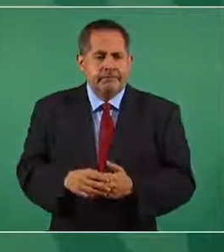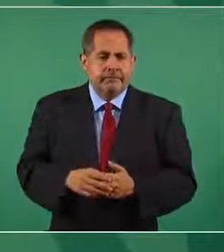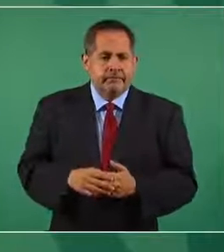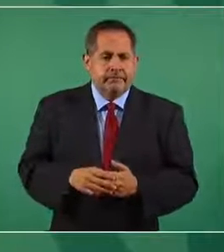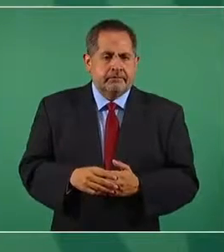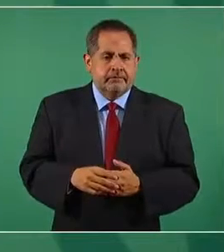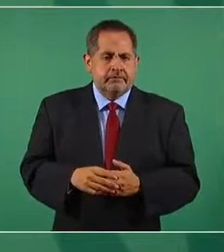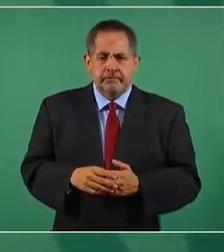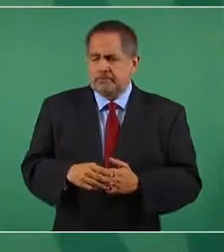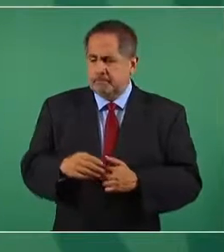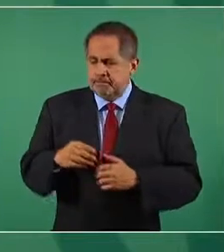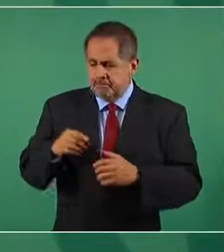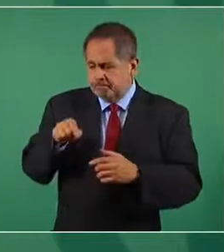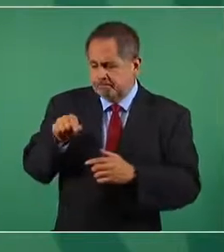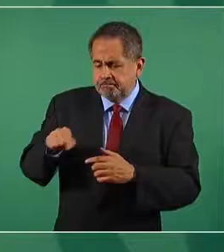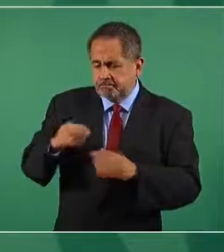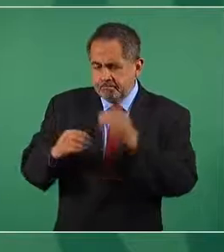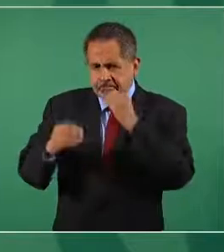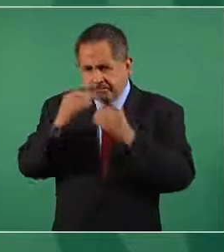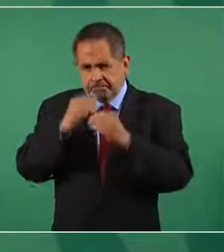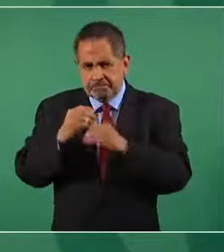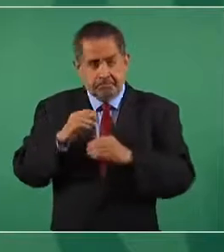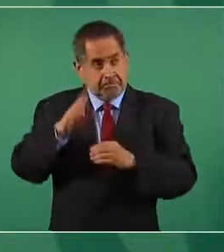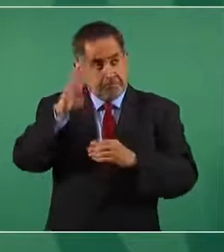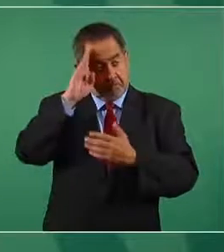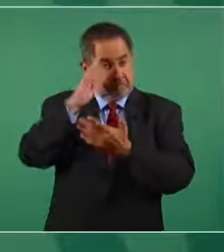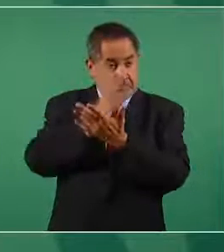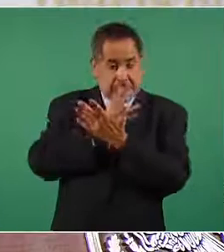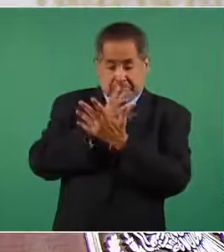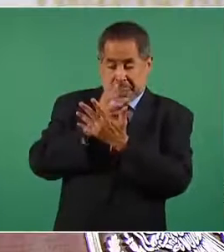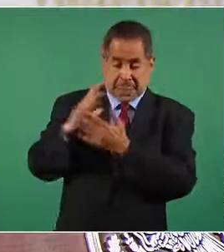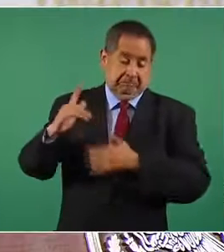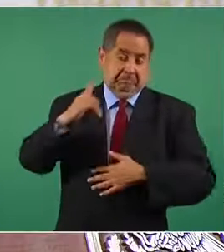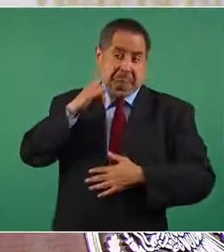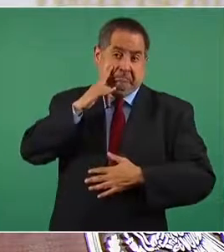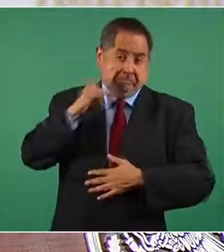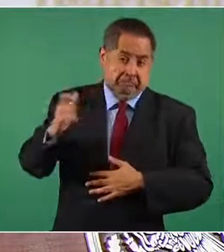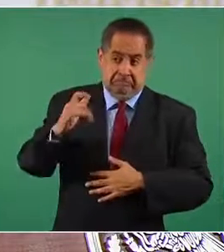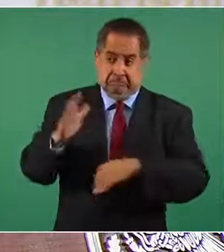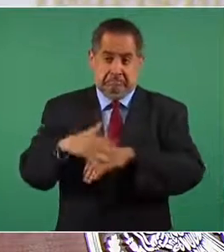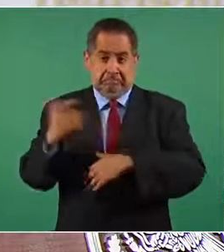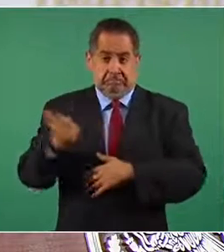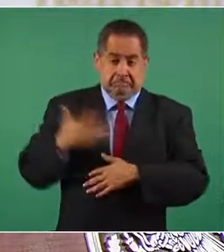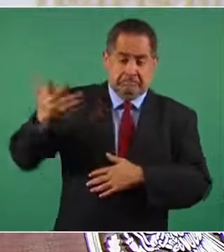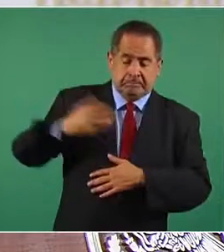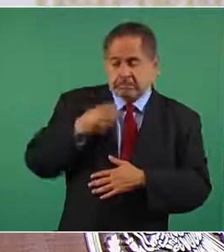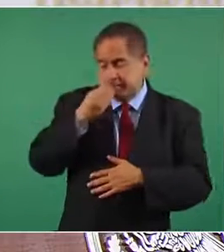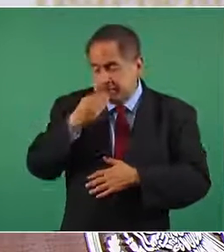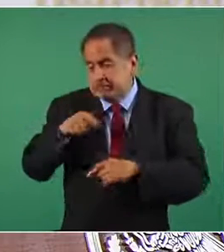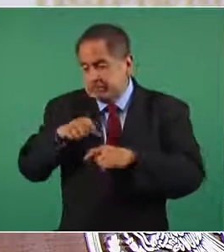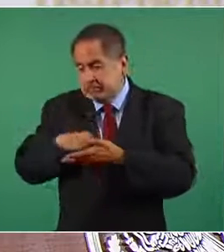comer cosas extravagantes, exóticas, caras,